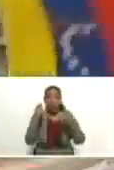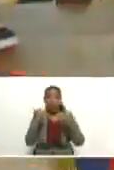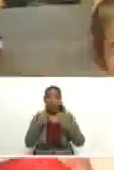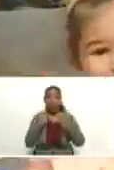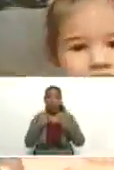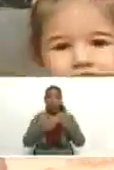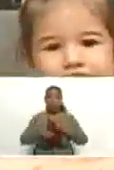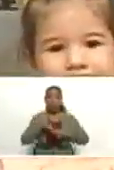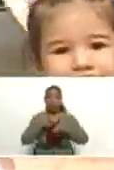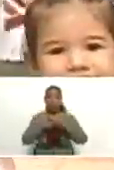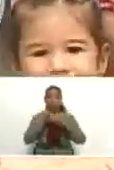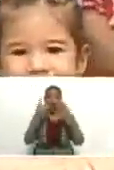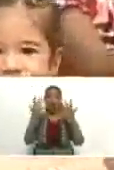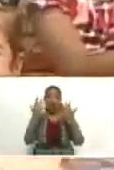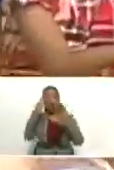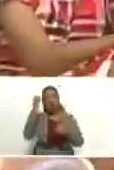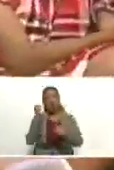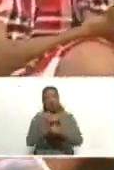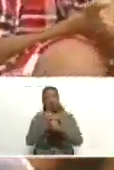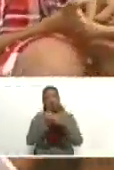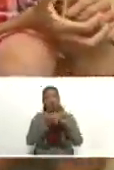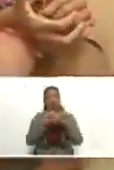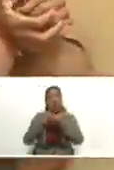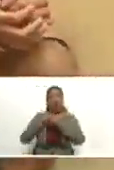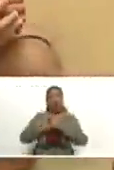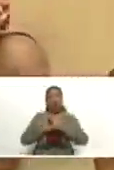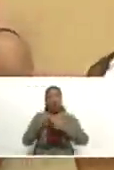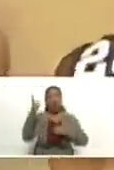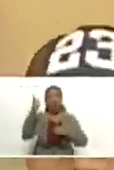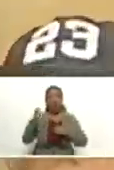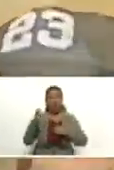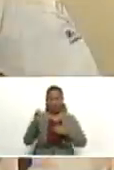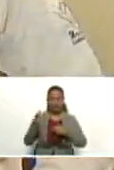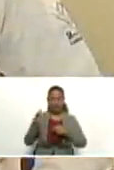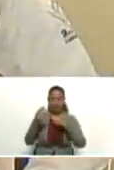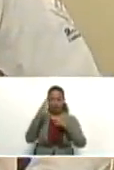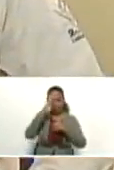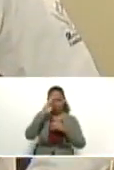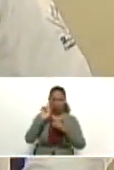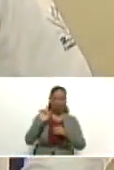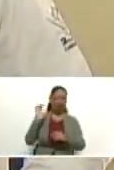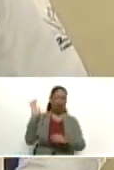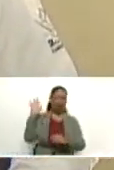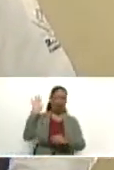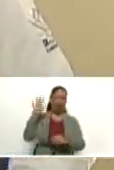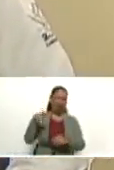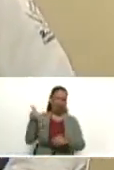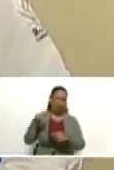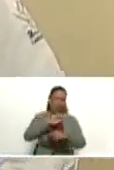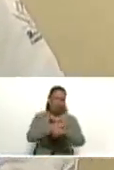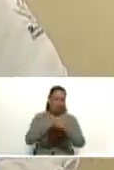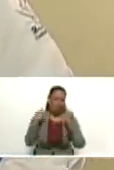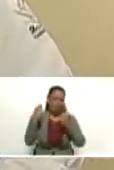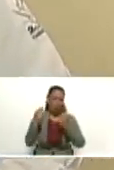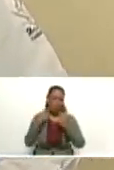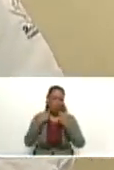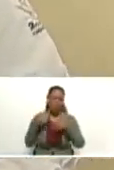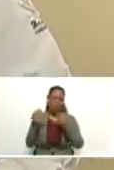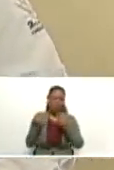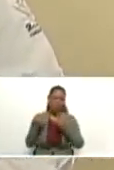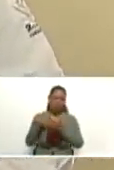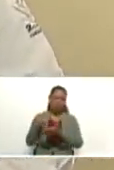autoconstrucción. Y esa persona, recuerdo que puso en duda y nos dijo, bueno, pero es que el Poder Popular se pierde mucho el dinero,